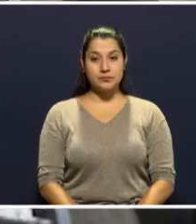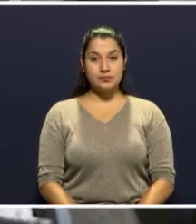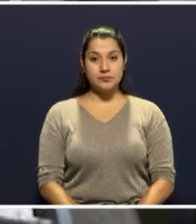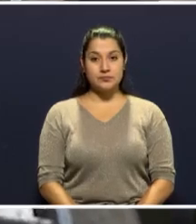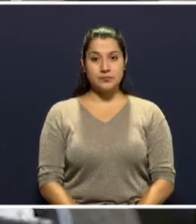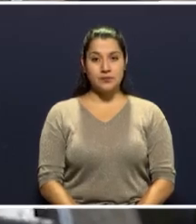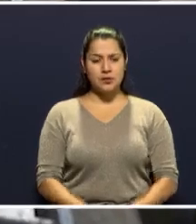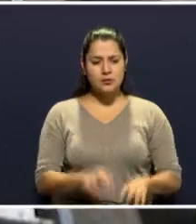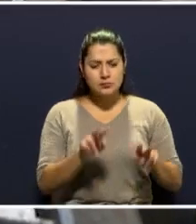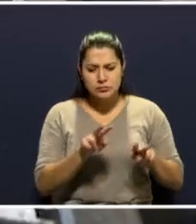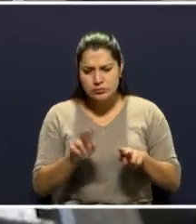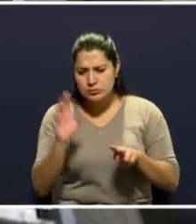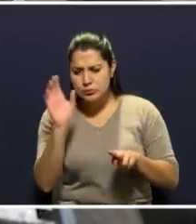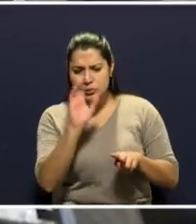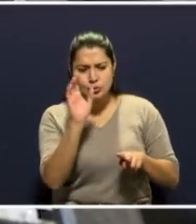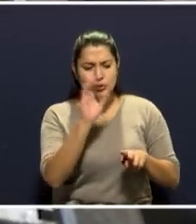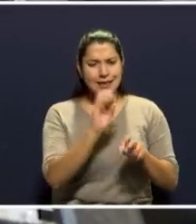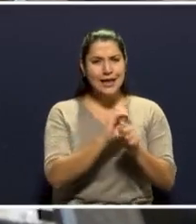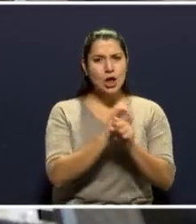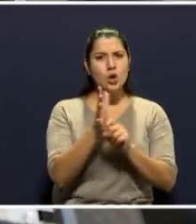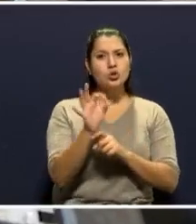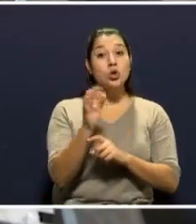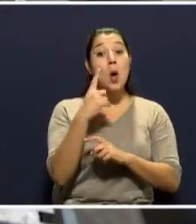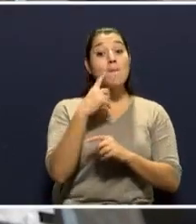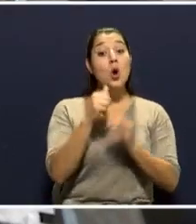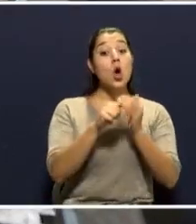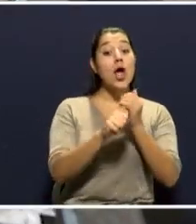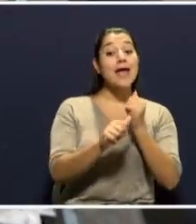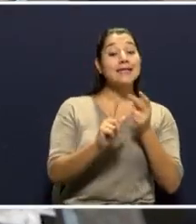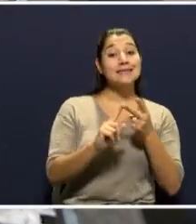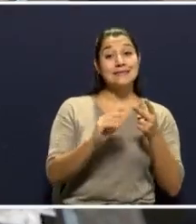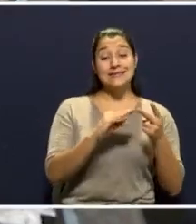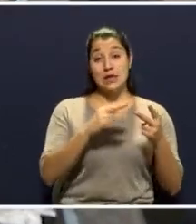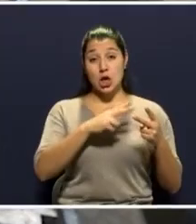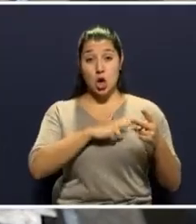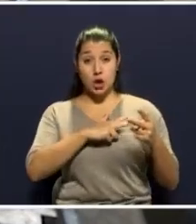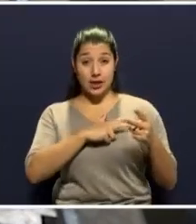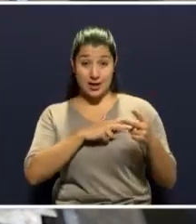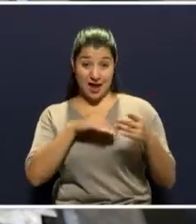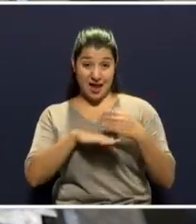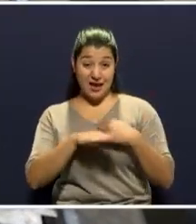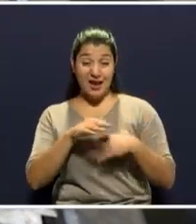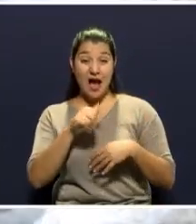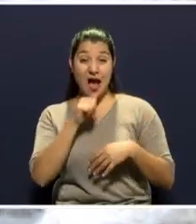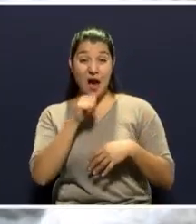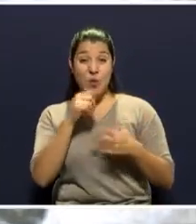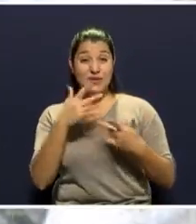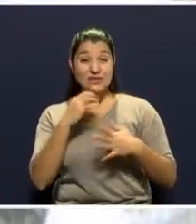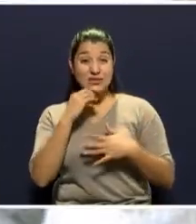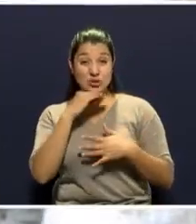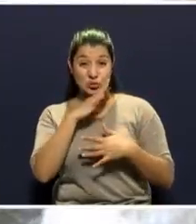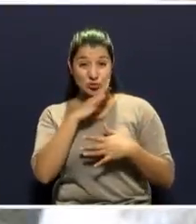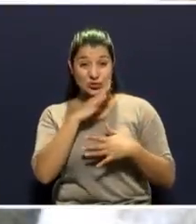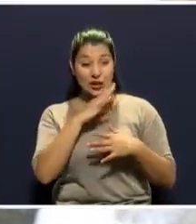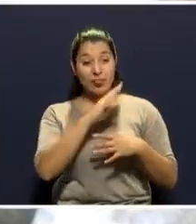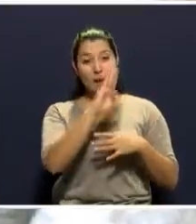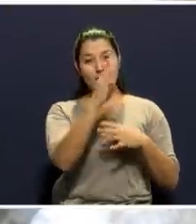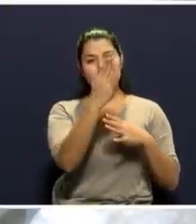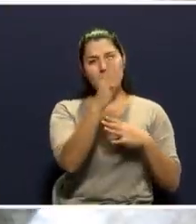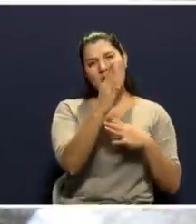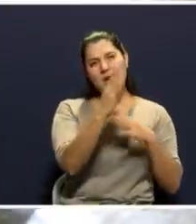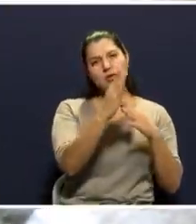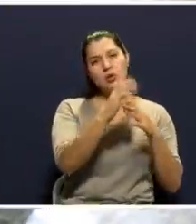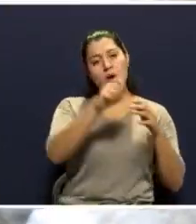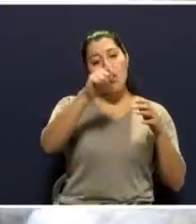El rastreo de COVID-19 por medio de heces y orina en las aguas residuales podría ser una alternativa de buscar más casos